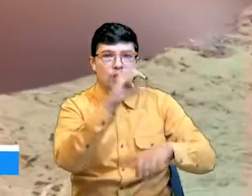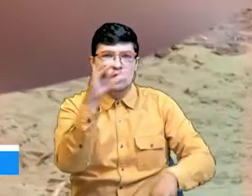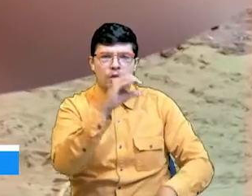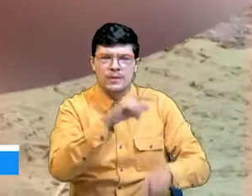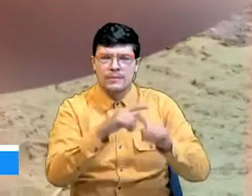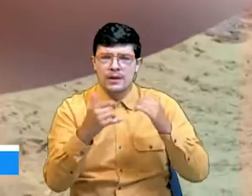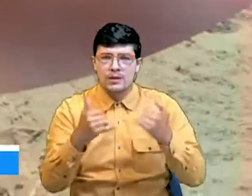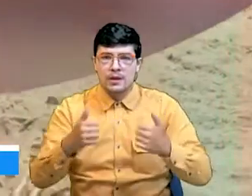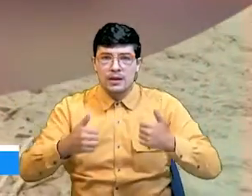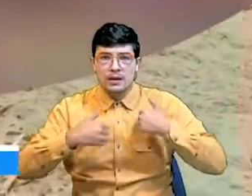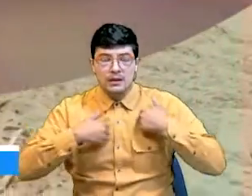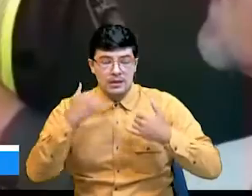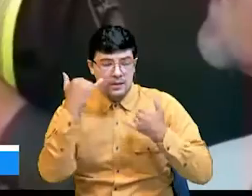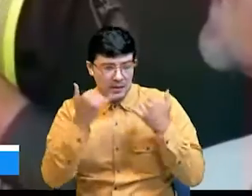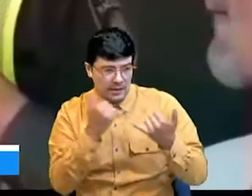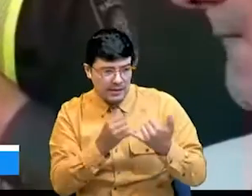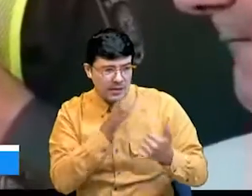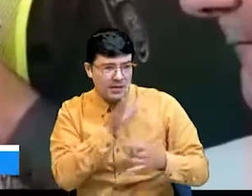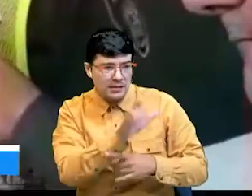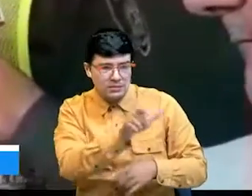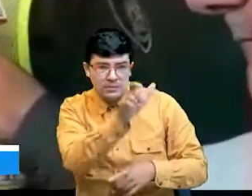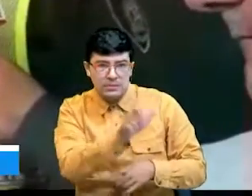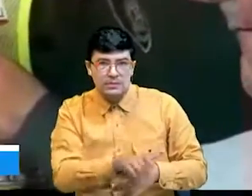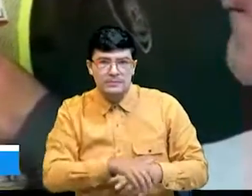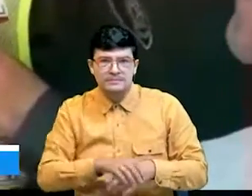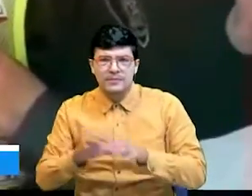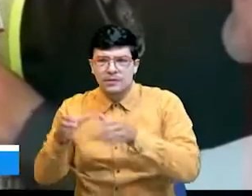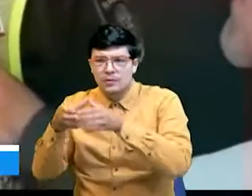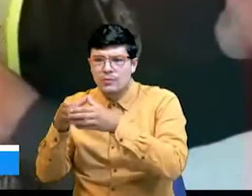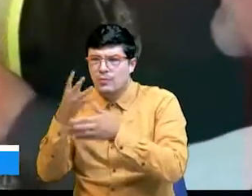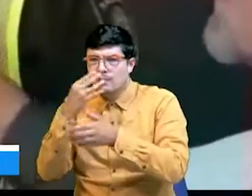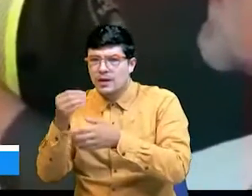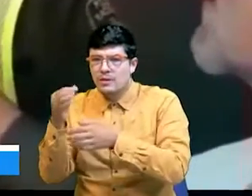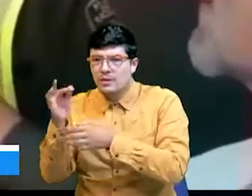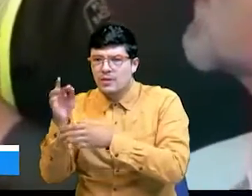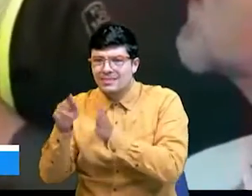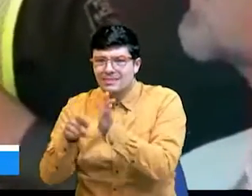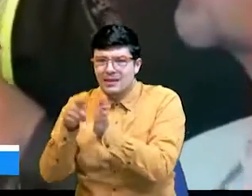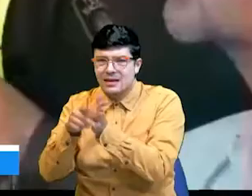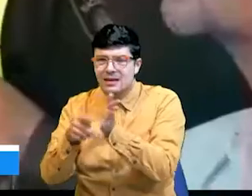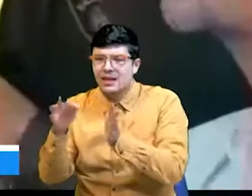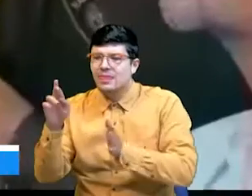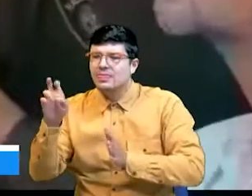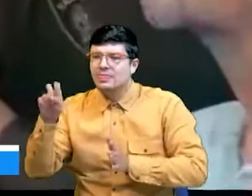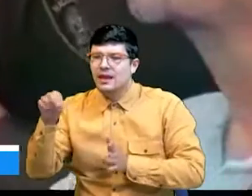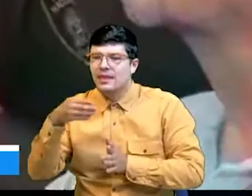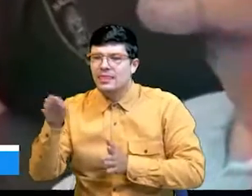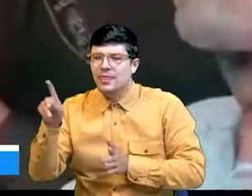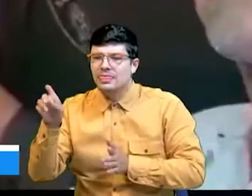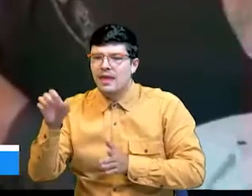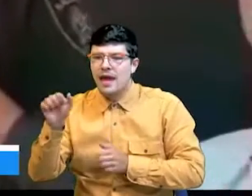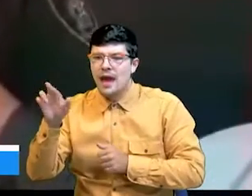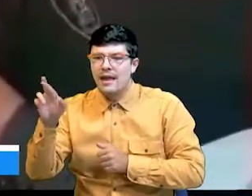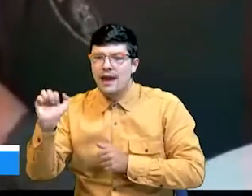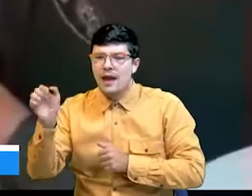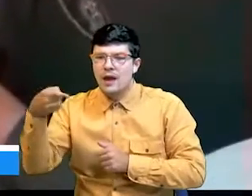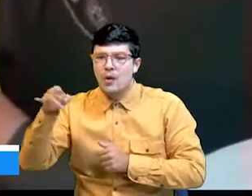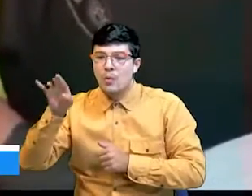en la identificación del sujeto. El tren de Aragua, después de la captura de sus ocho